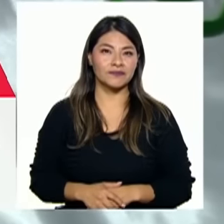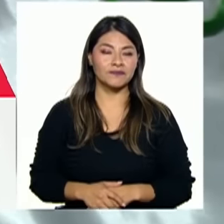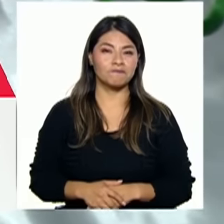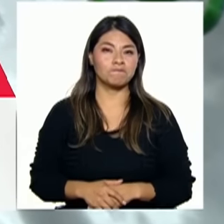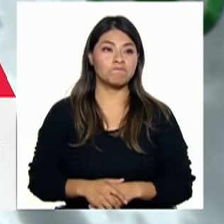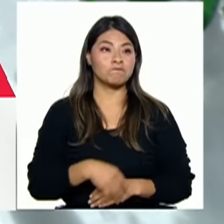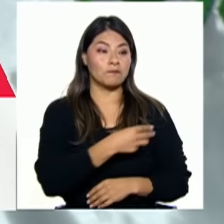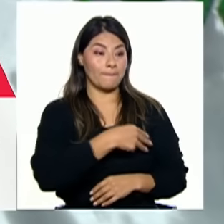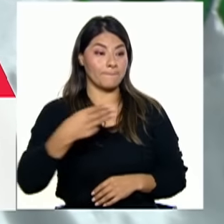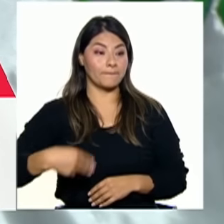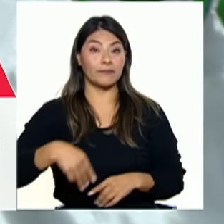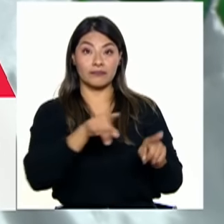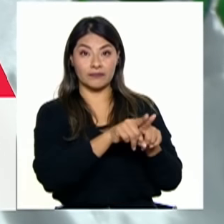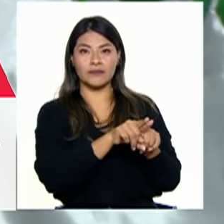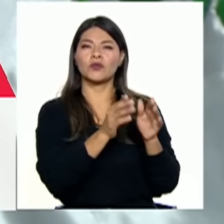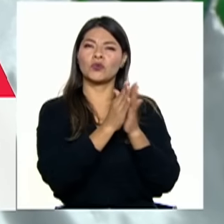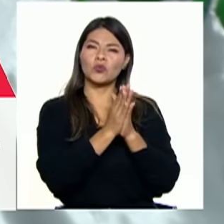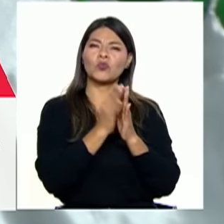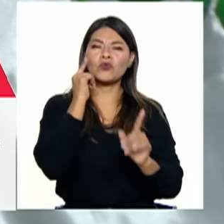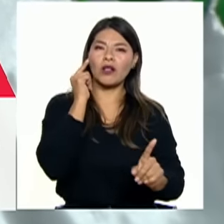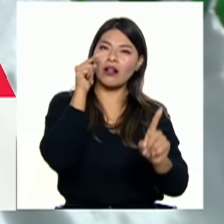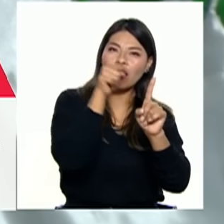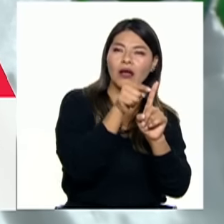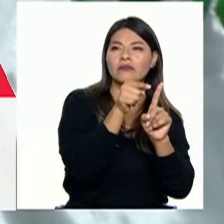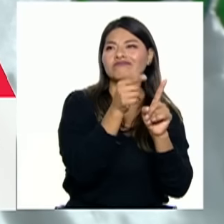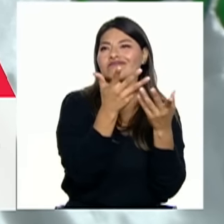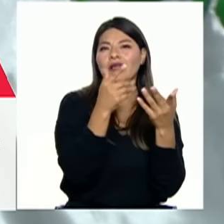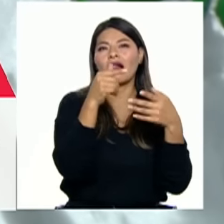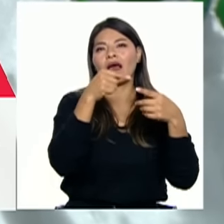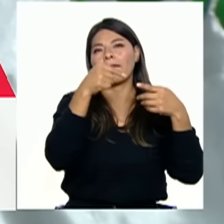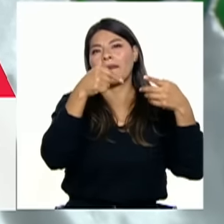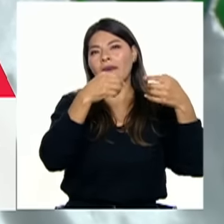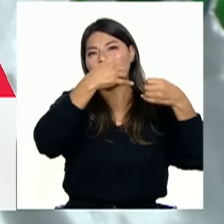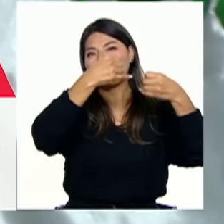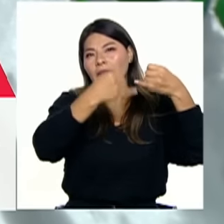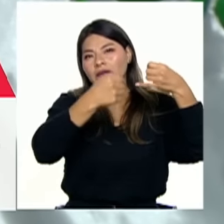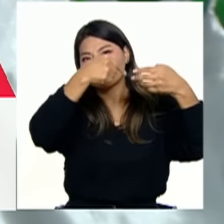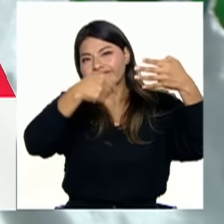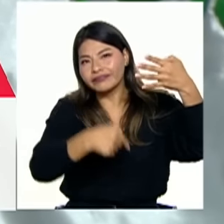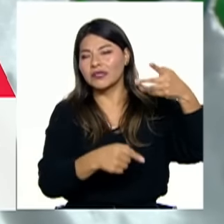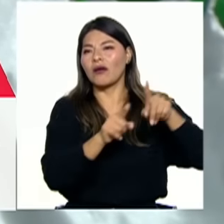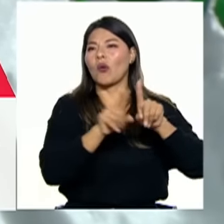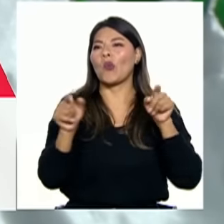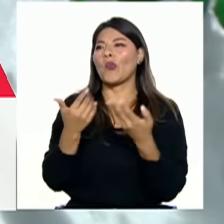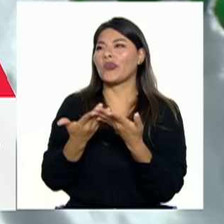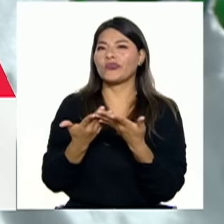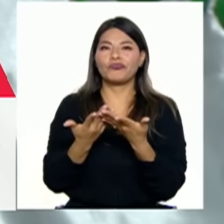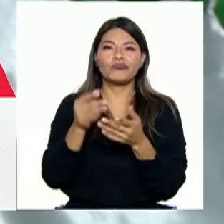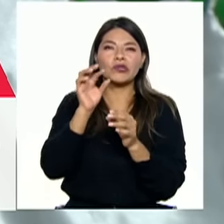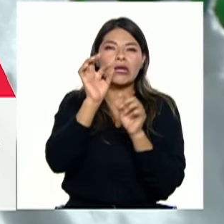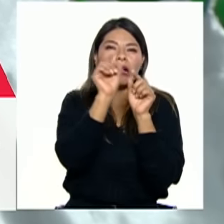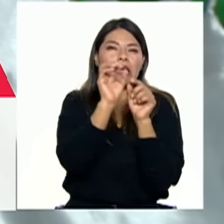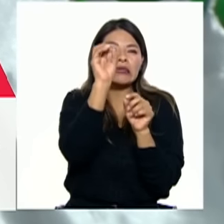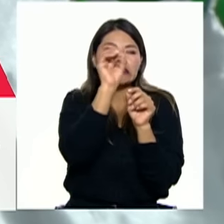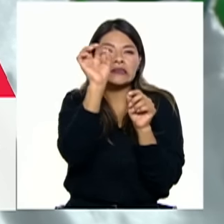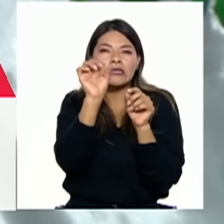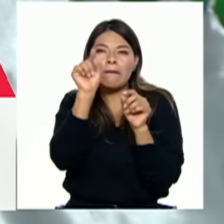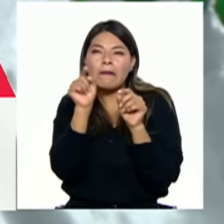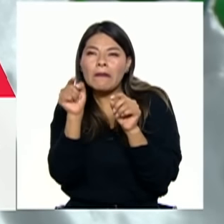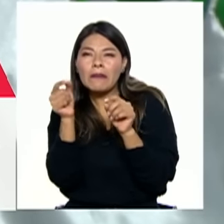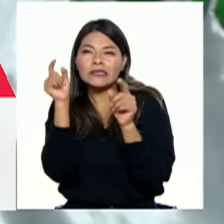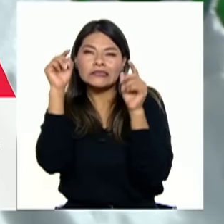ningún objetivo secundario, llámese aumentar en algo la recaudación o bajar en unos pocos decimales el déficit